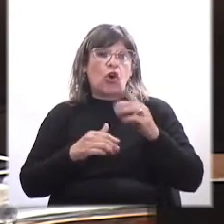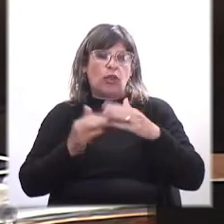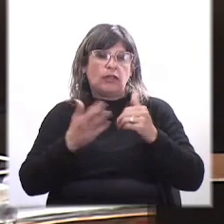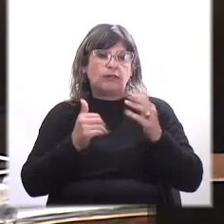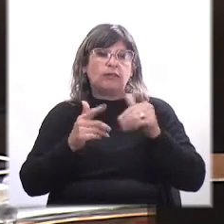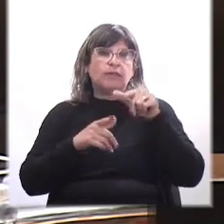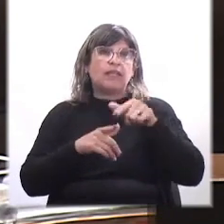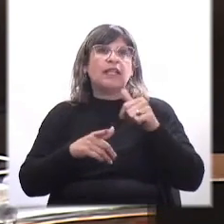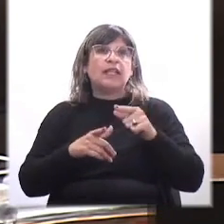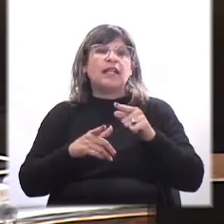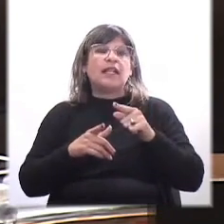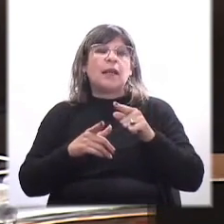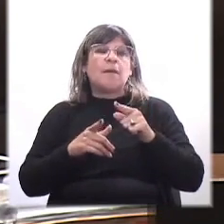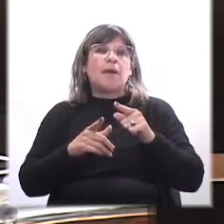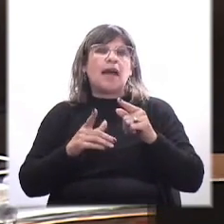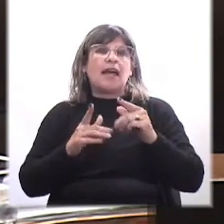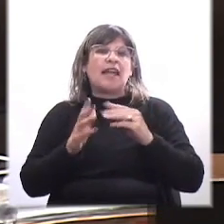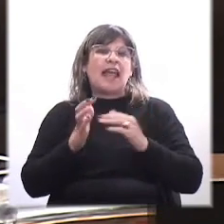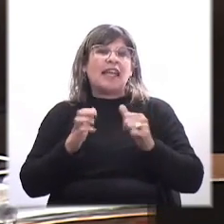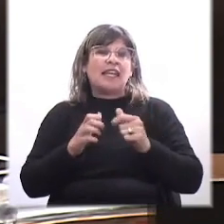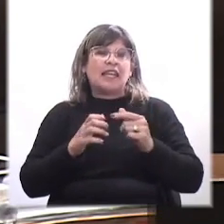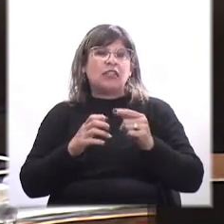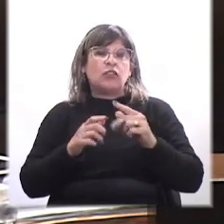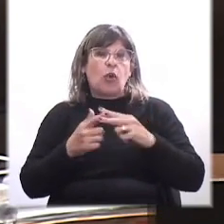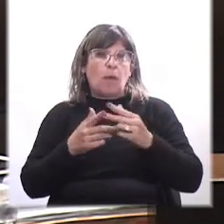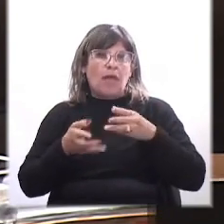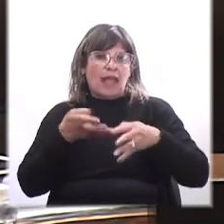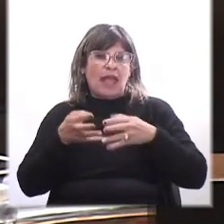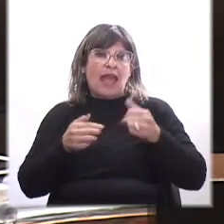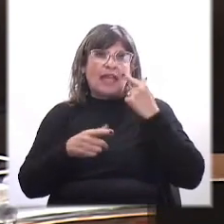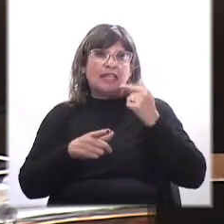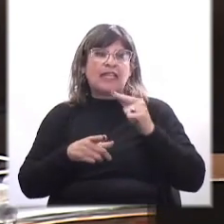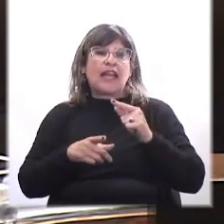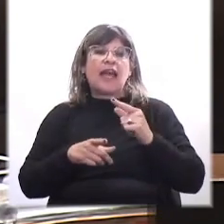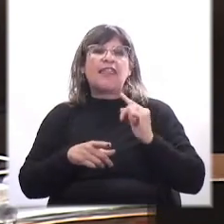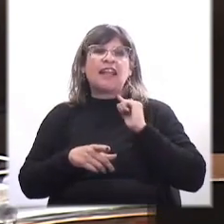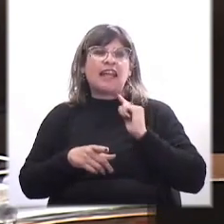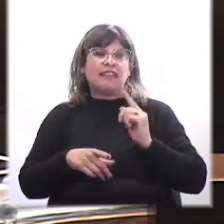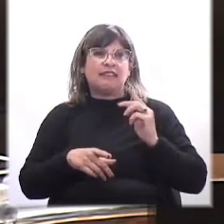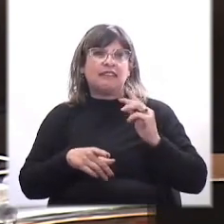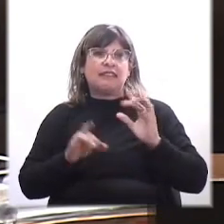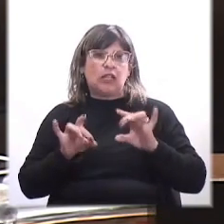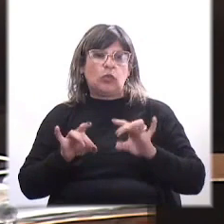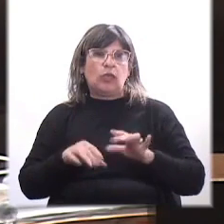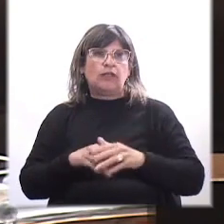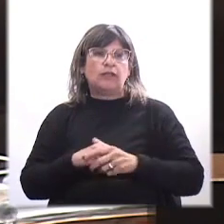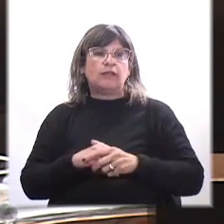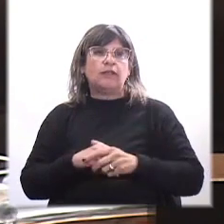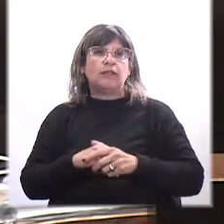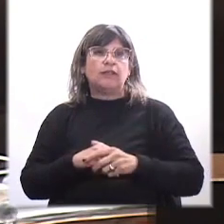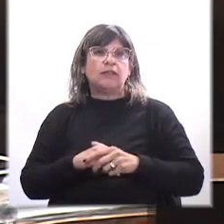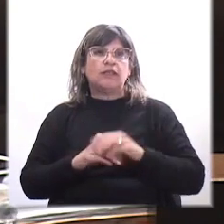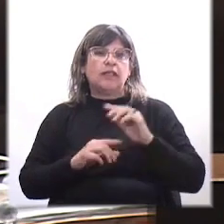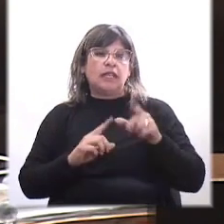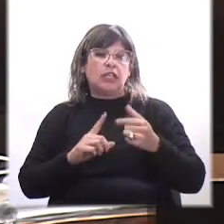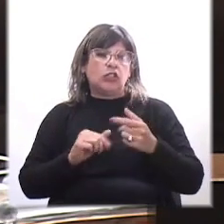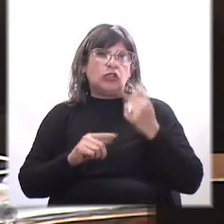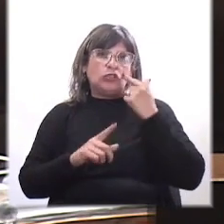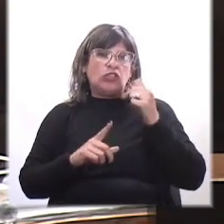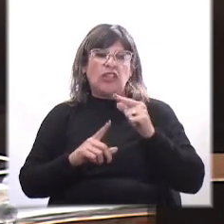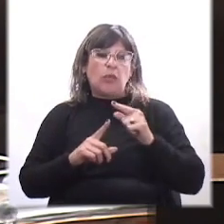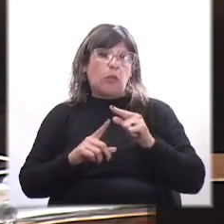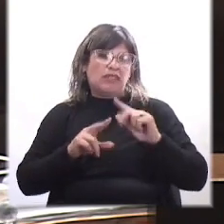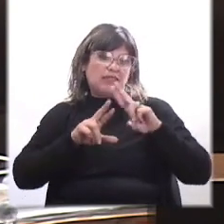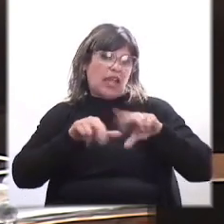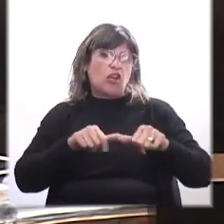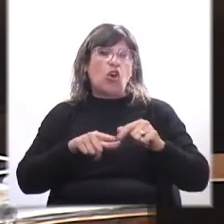civiles y electromecánicas para la construcción de la terminal de gas natural licuado, el cual se rescinde poco tiempo después,